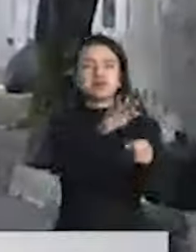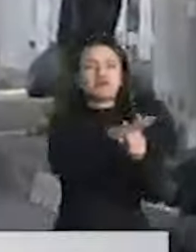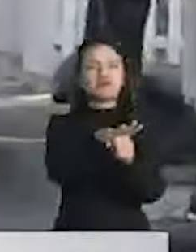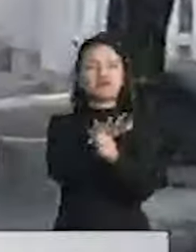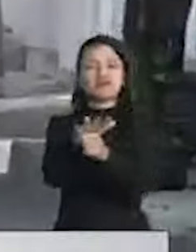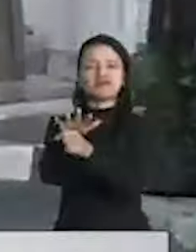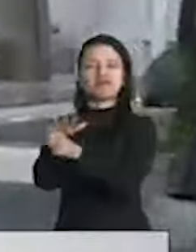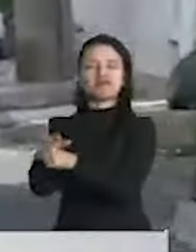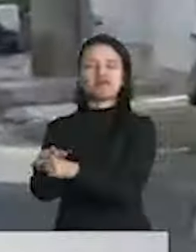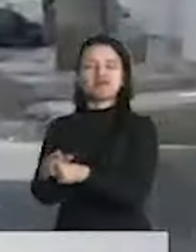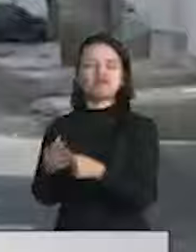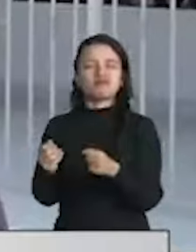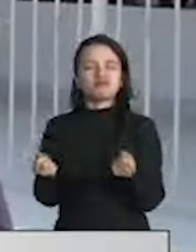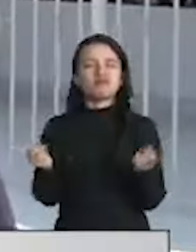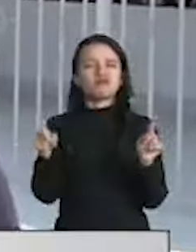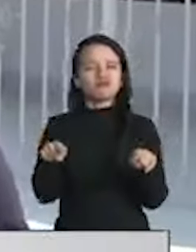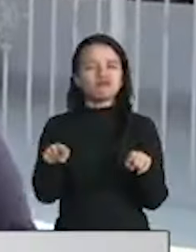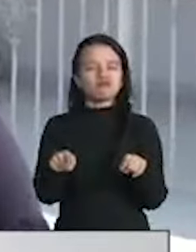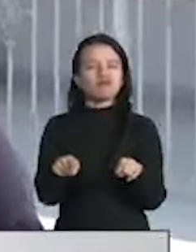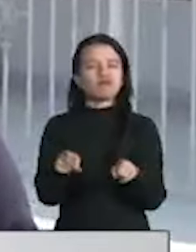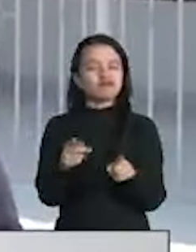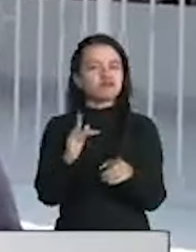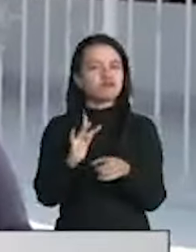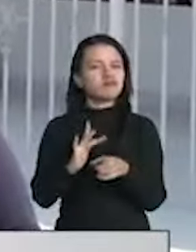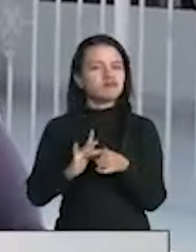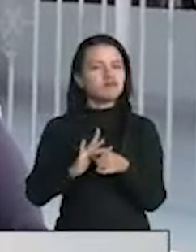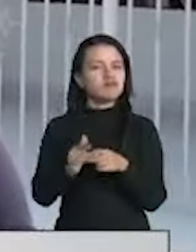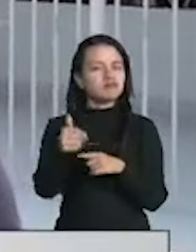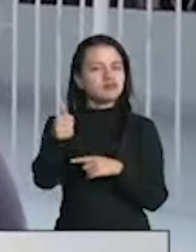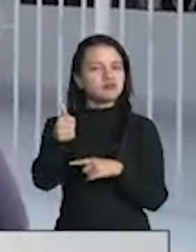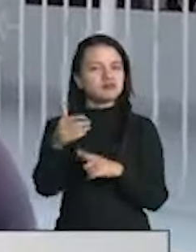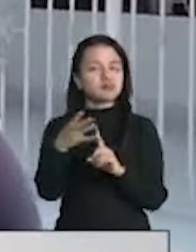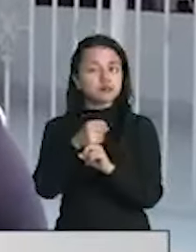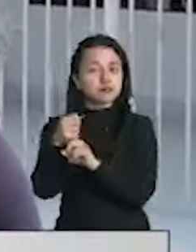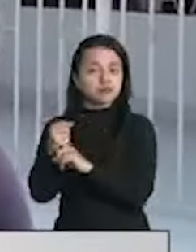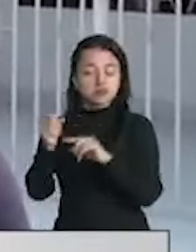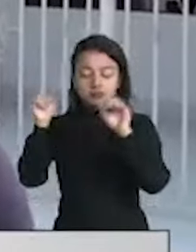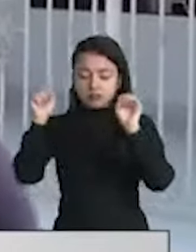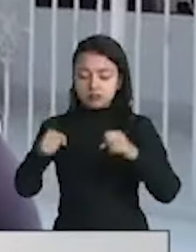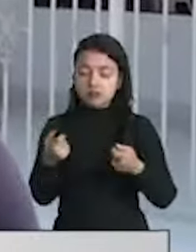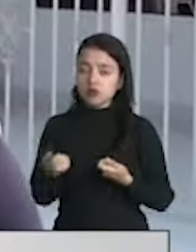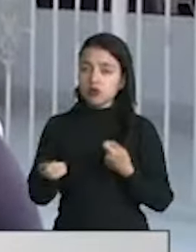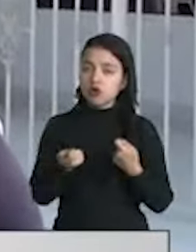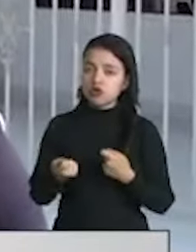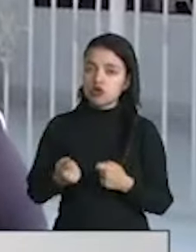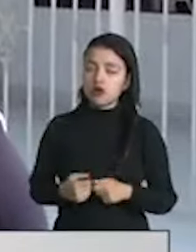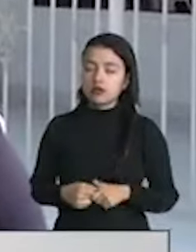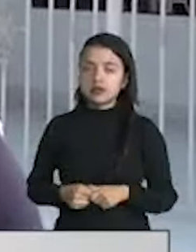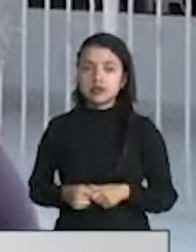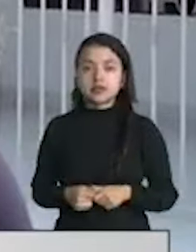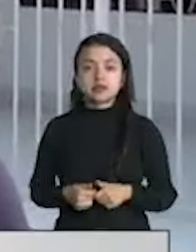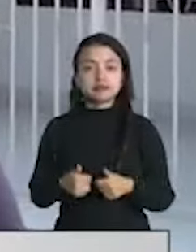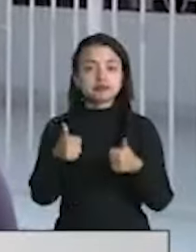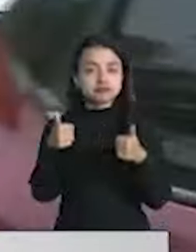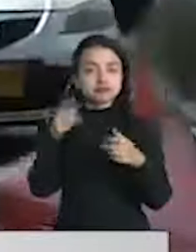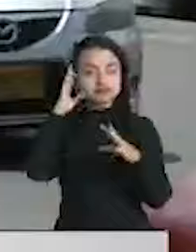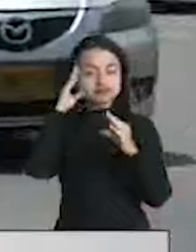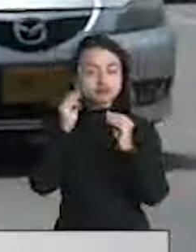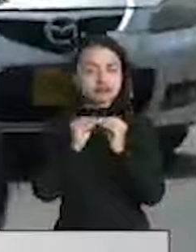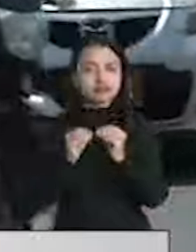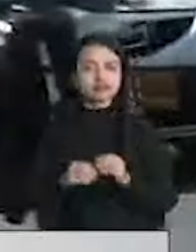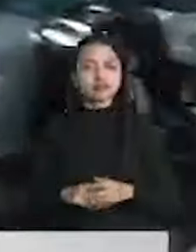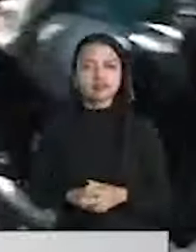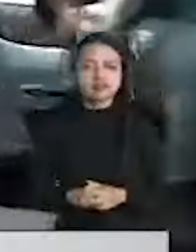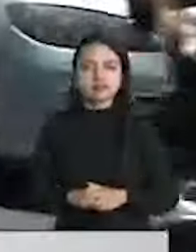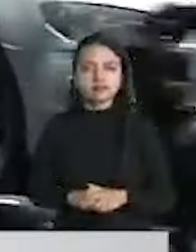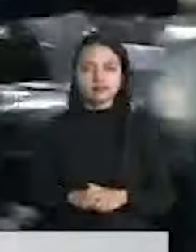sido implementada había dado buenos resultados, por lo tanto me parece muy buena medida. Por su